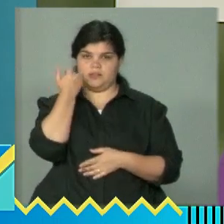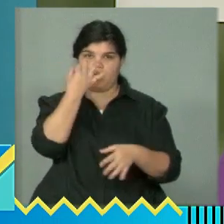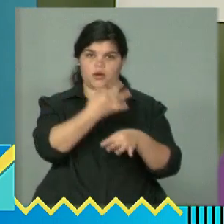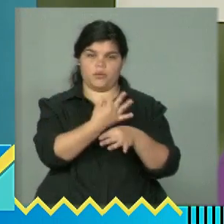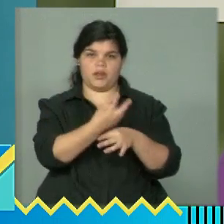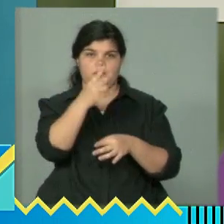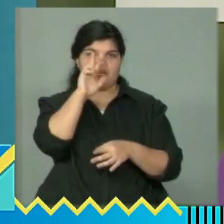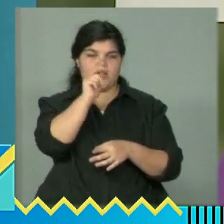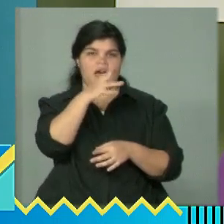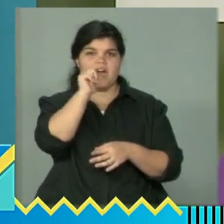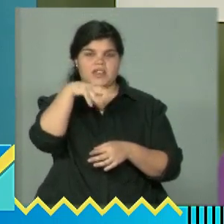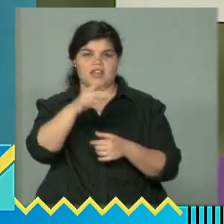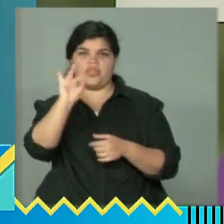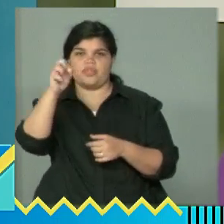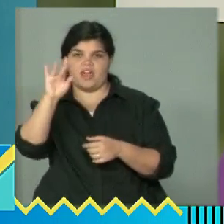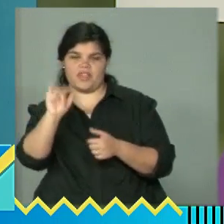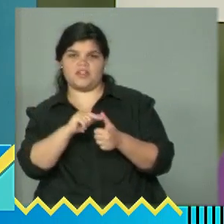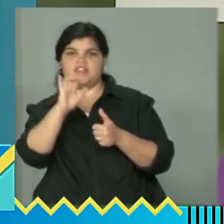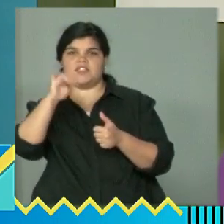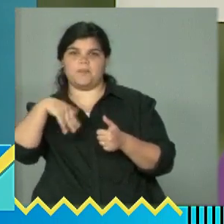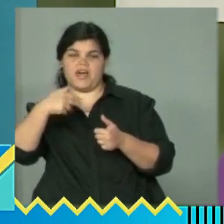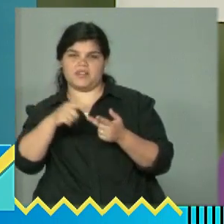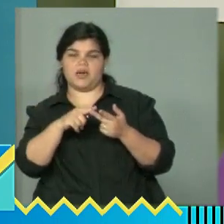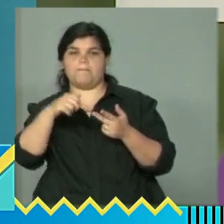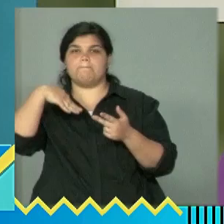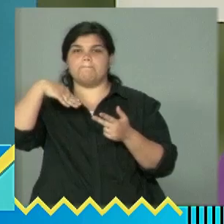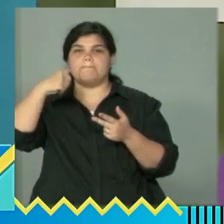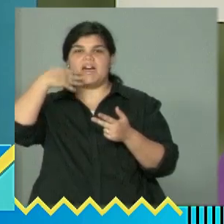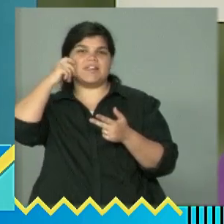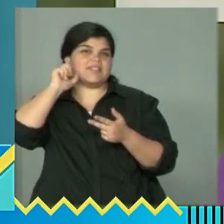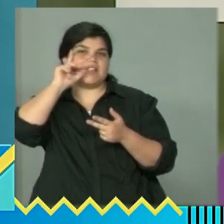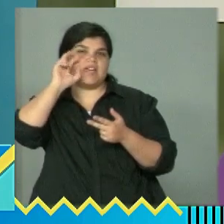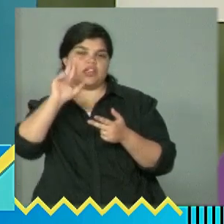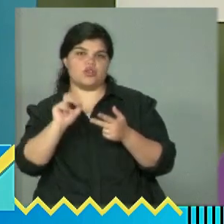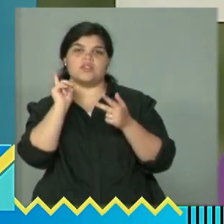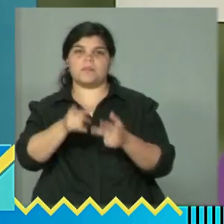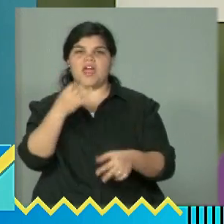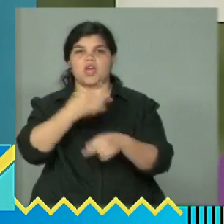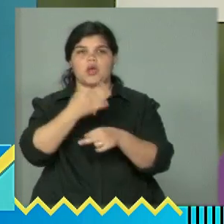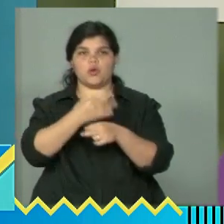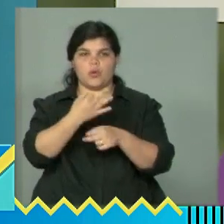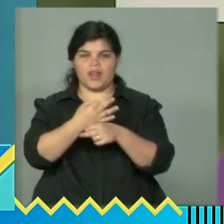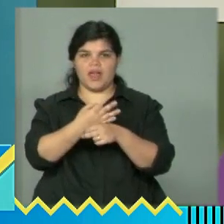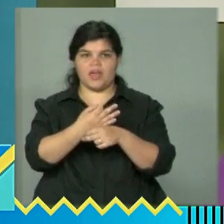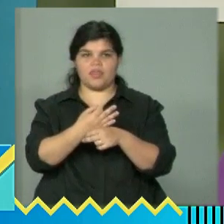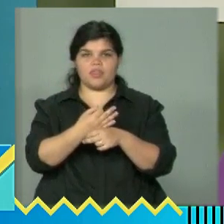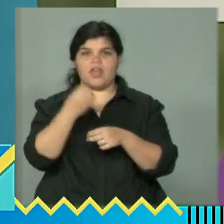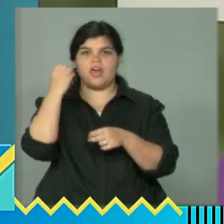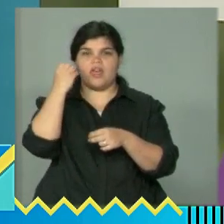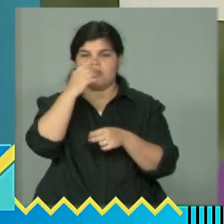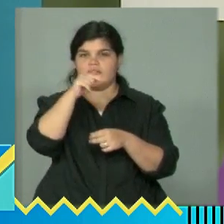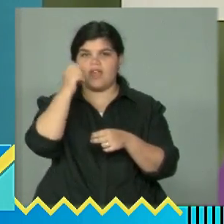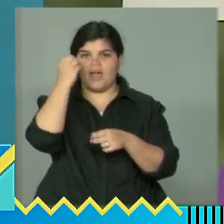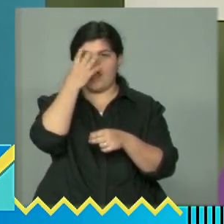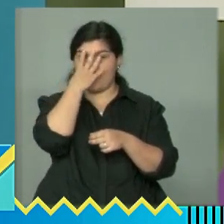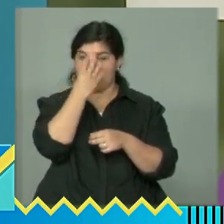Arenas, el DAD, el Martín Zapata, el CUC, el Magisterio, pero también estuvo la Escuela de Agricultura de General Alvear, ¿sí? Un dato también